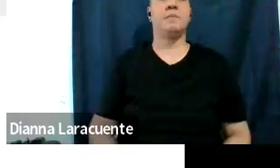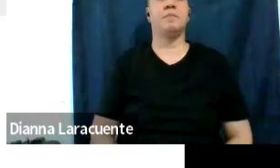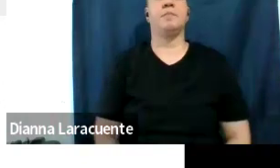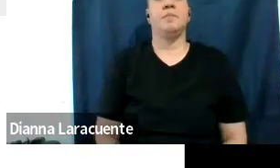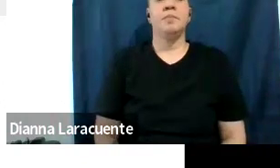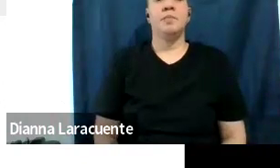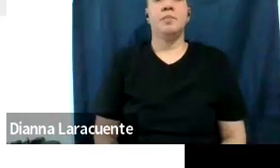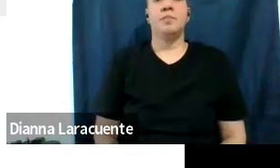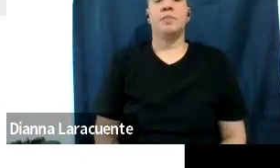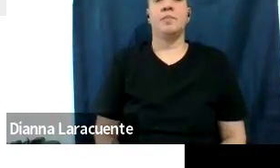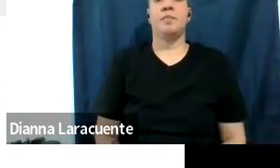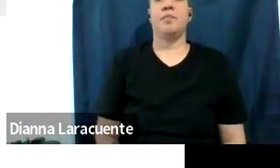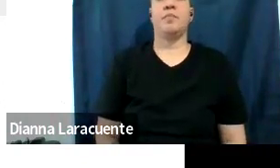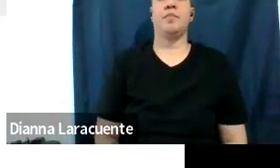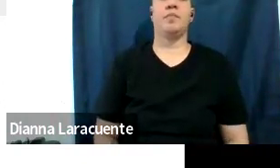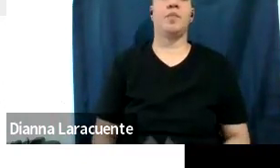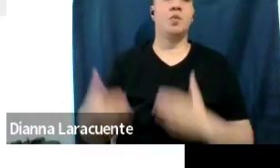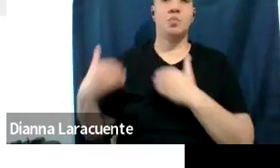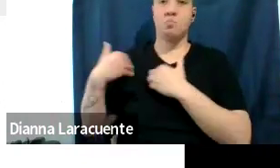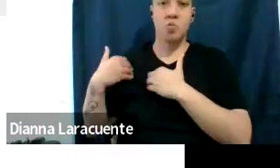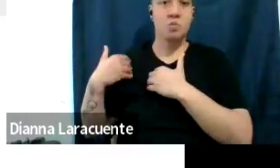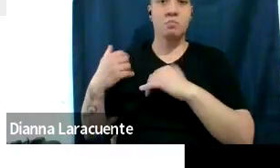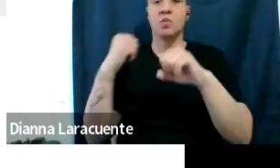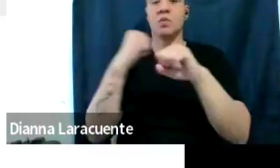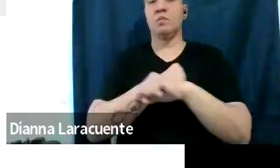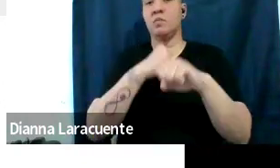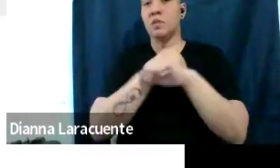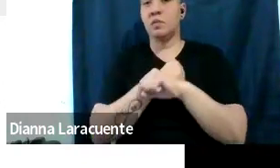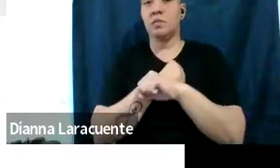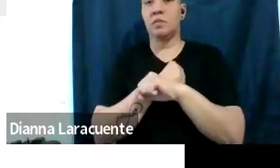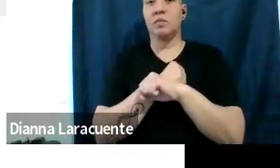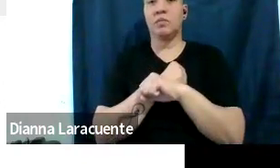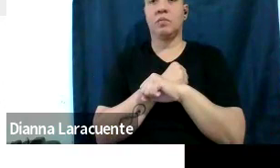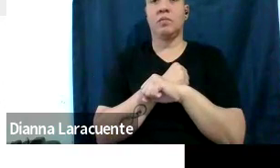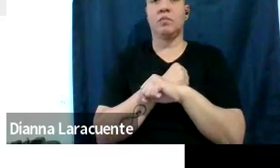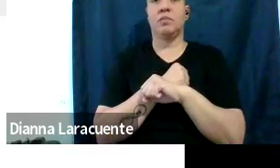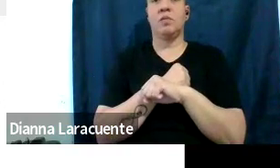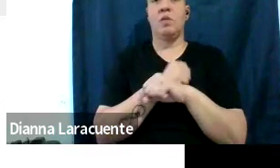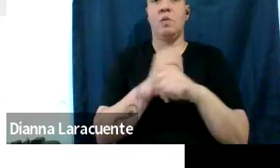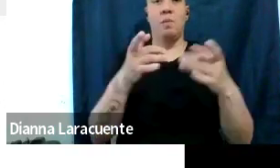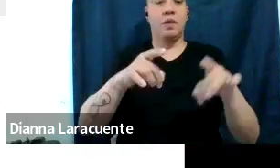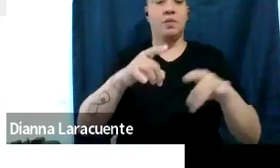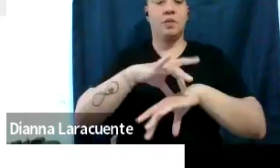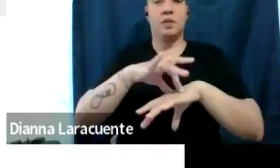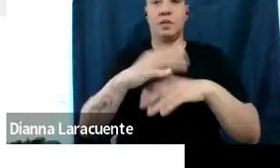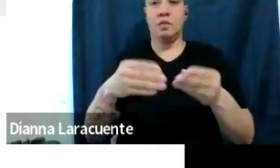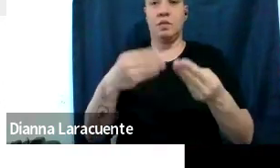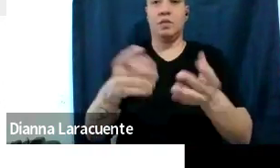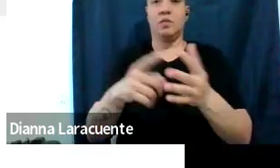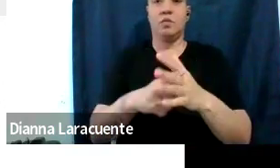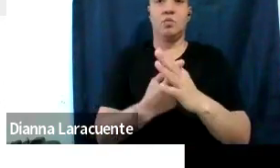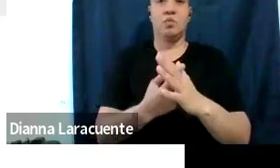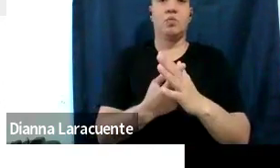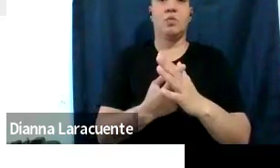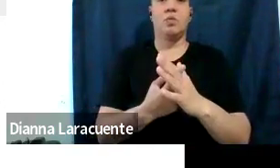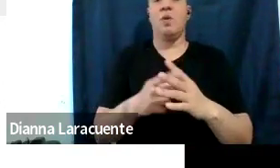Y él dice, no somos culpables de la lucha, ni la provocó nuestra tierra, ni la dieron de origen sus actos, pero no,